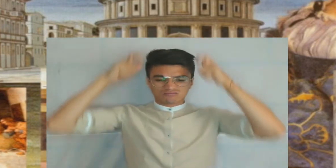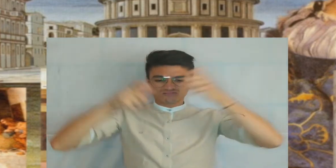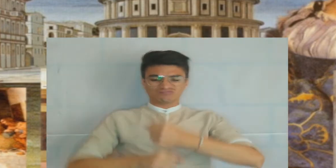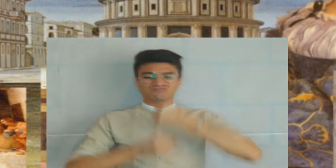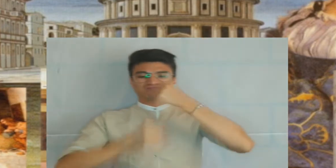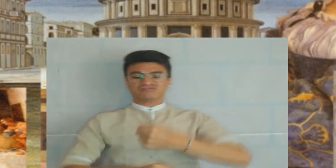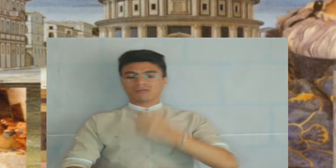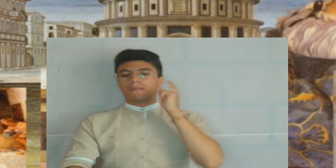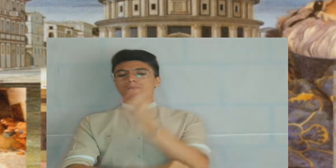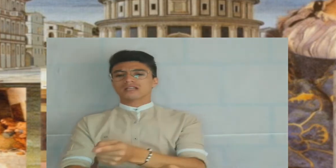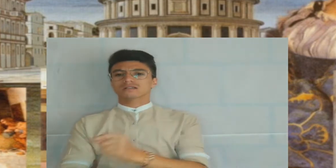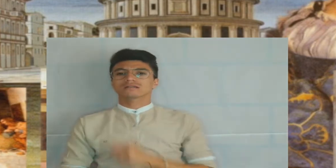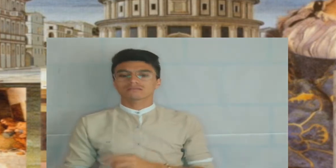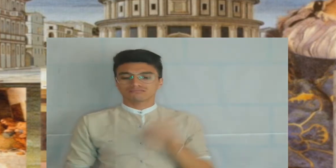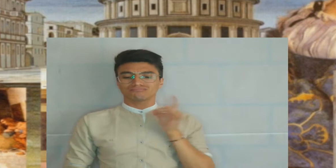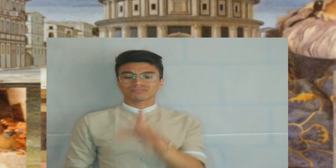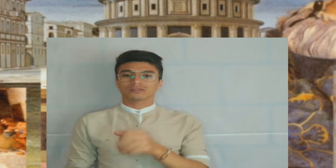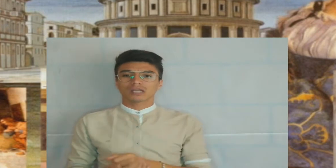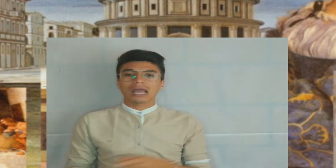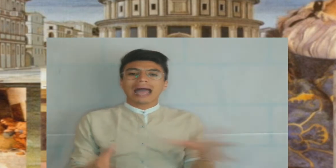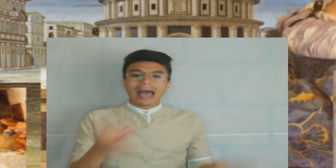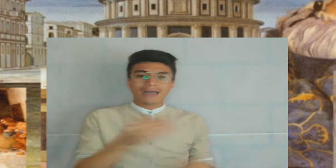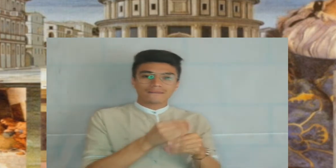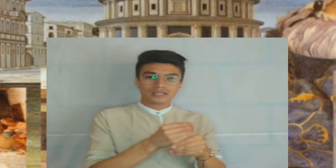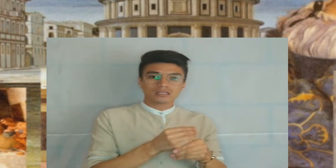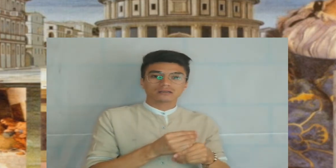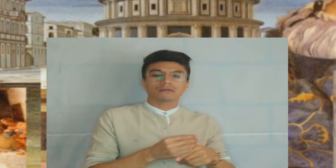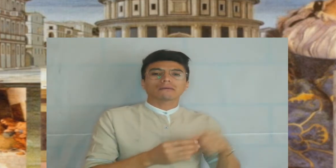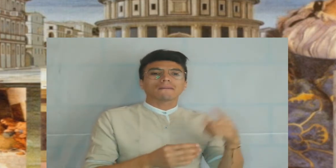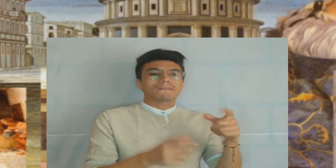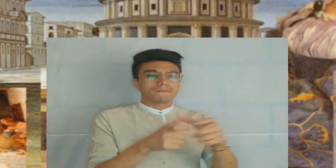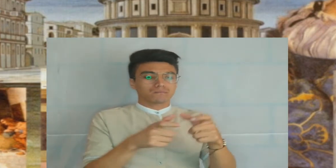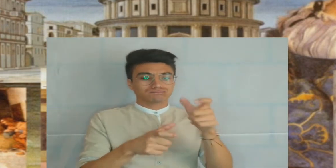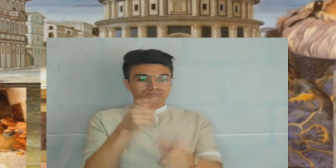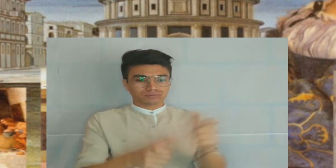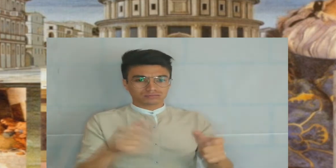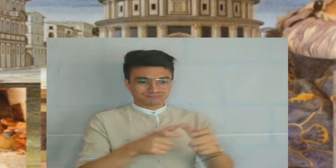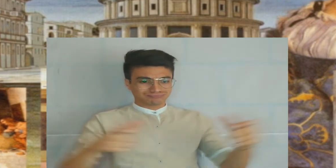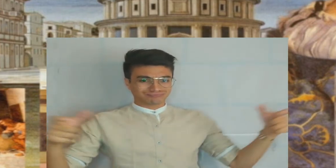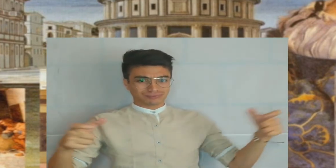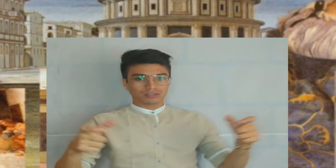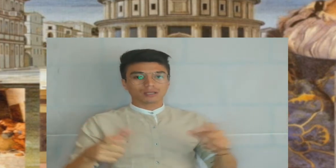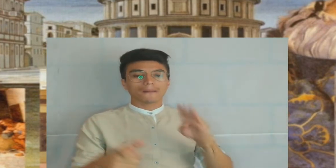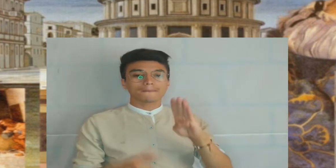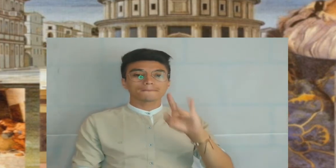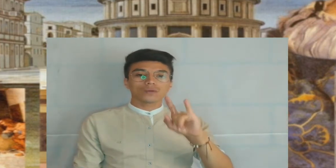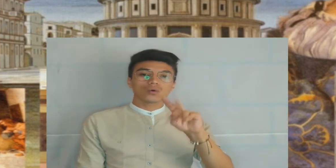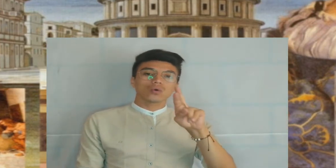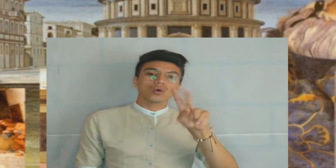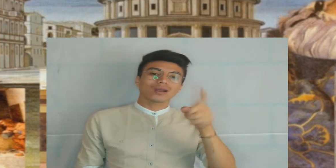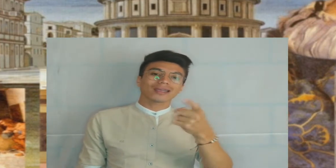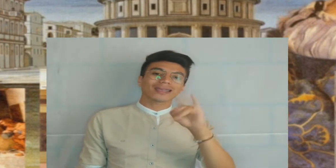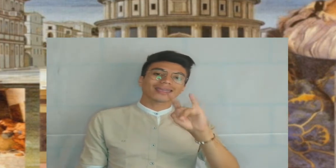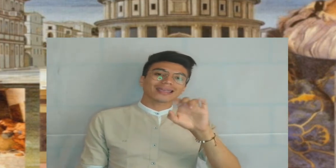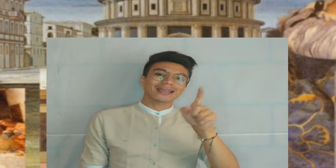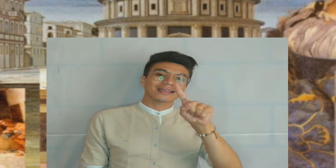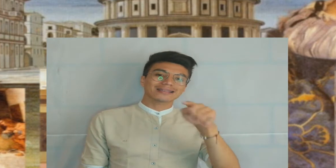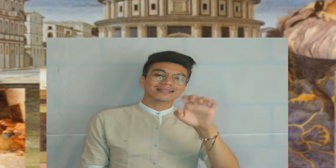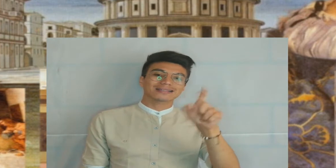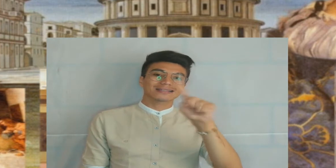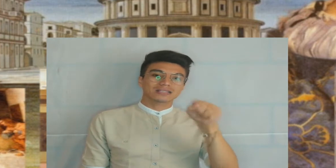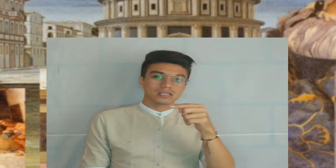Y además, cientos de miles de burgueses de todo el continente se habían visto contagiados por la nueva corriente de pensamiento, la